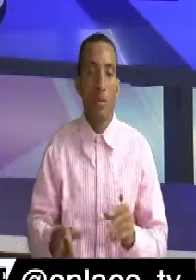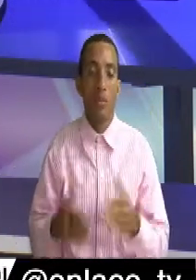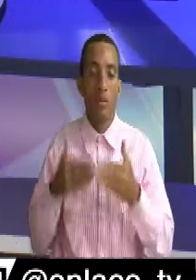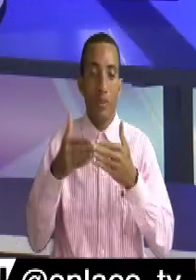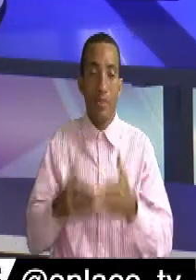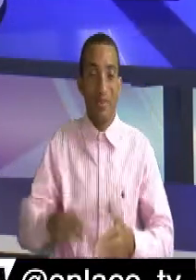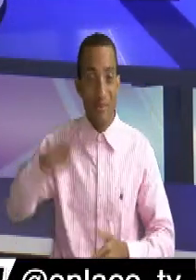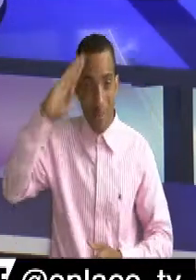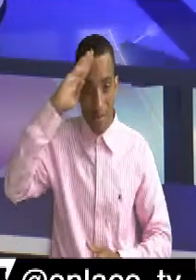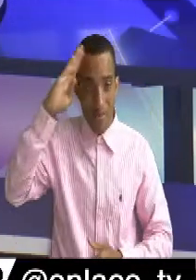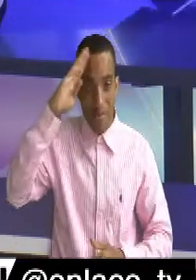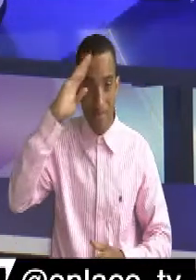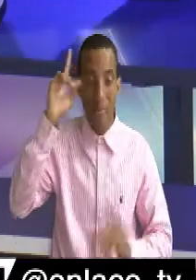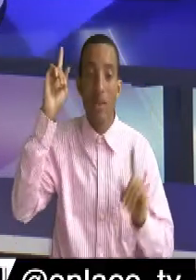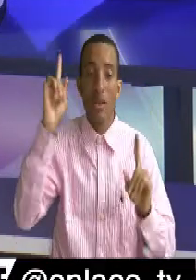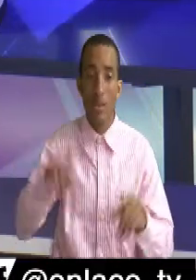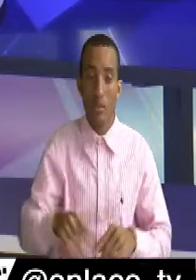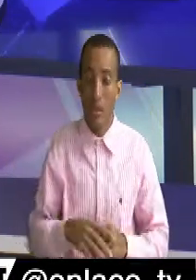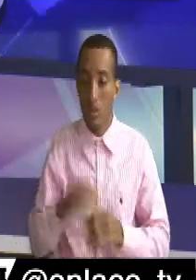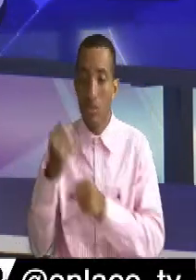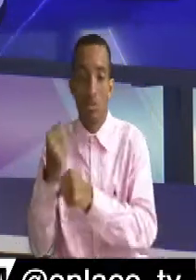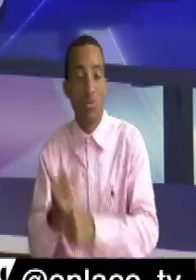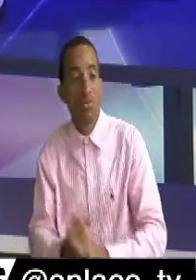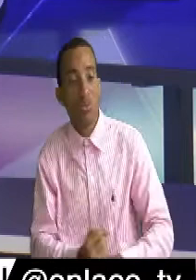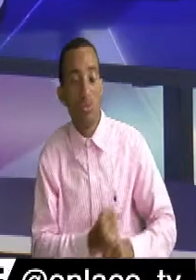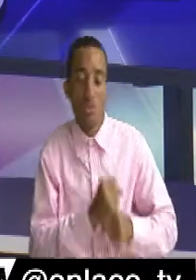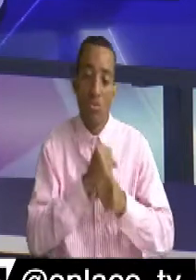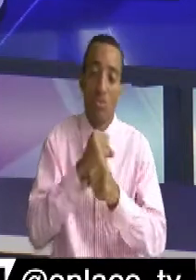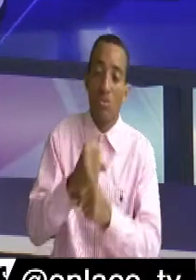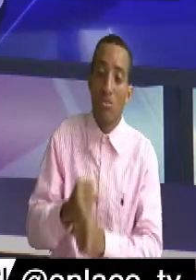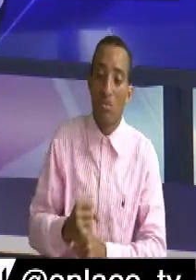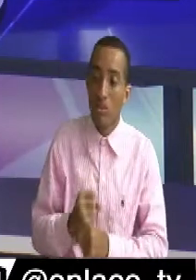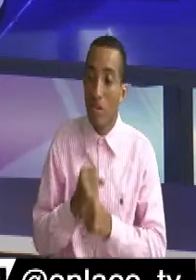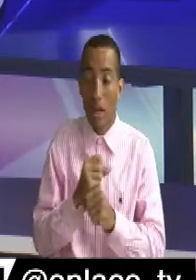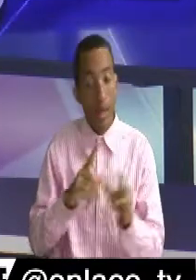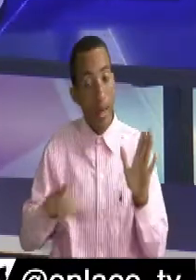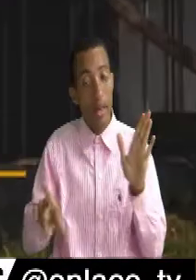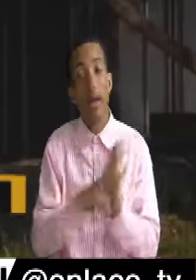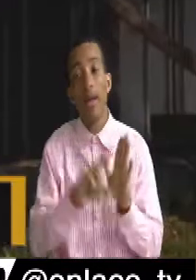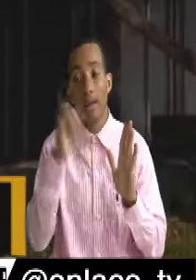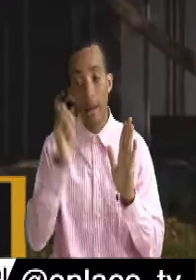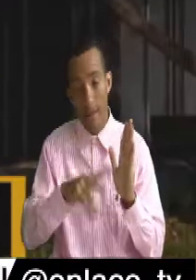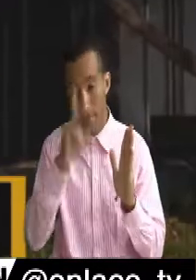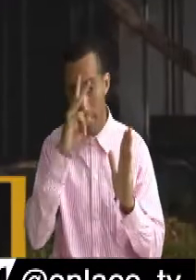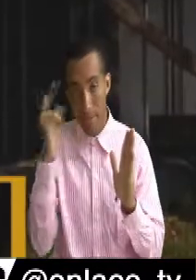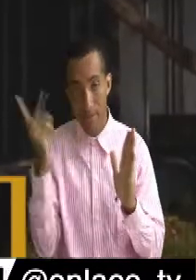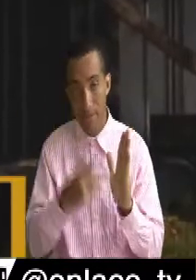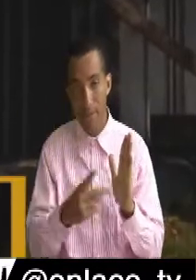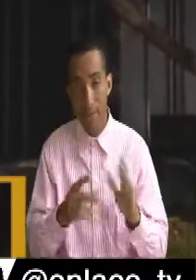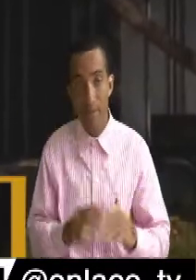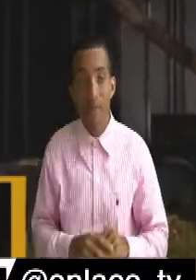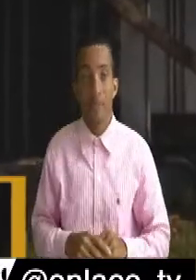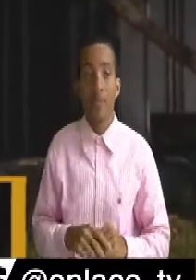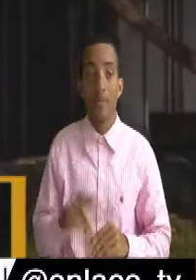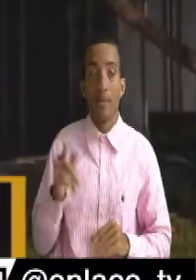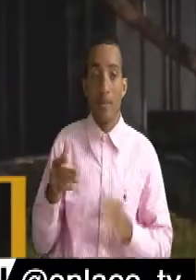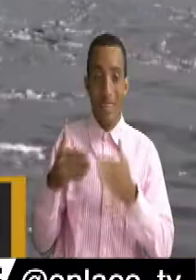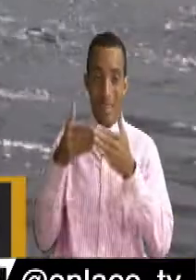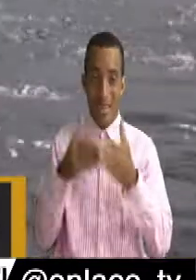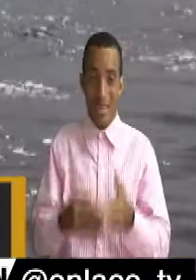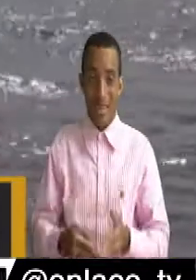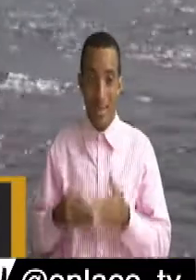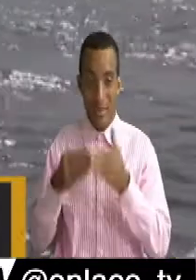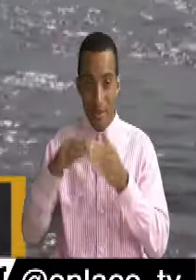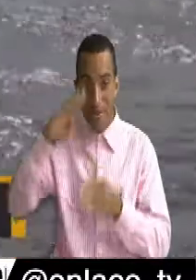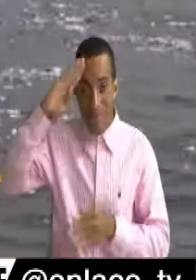que los chaluperos incumplan las medidas de seguridad para el transporte por el río. Estos controles fluviales que realiza la Armada Nacional en